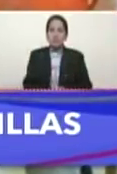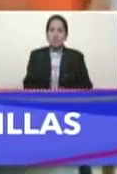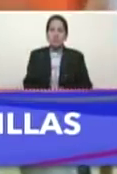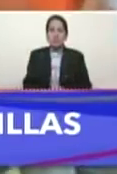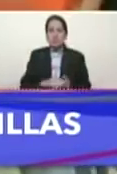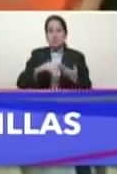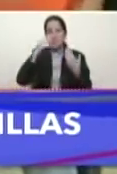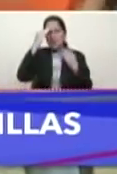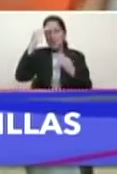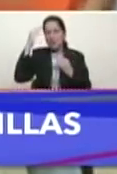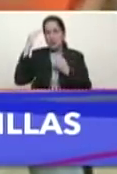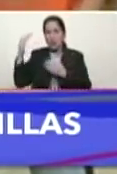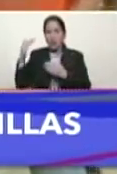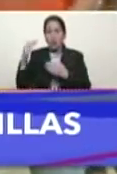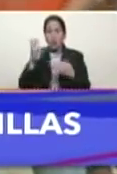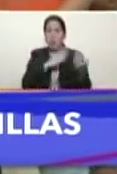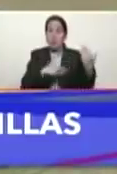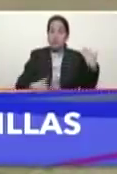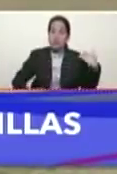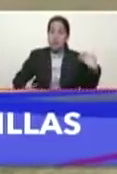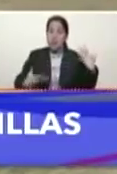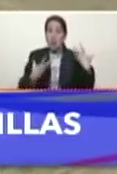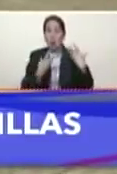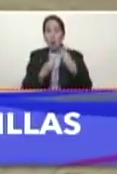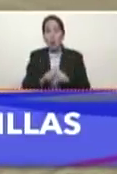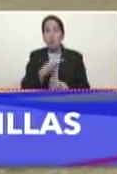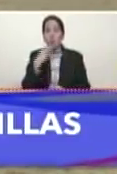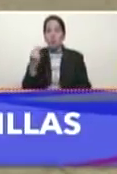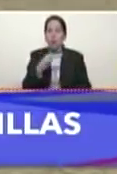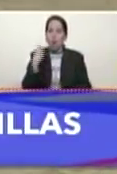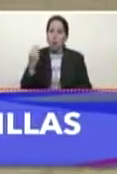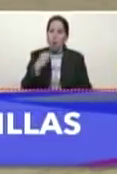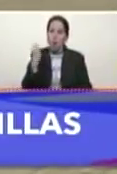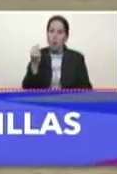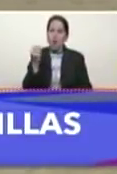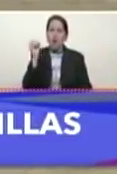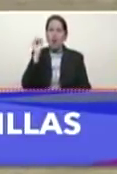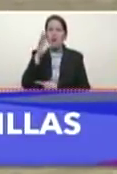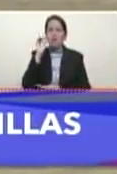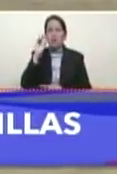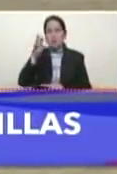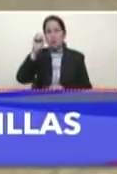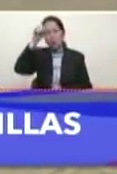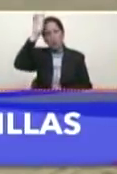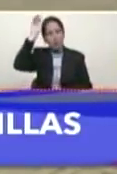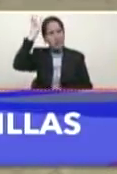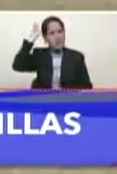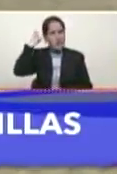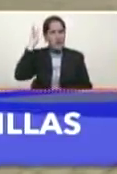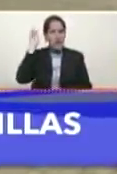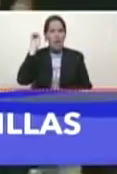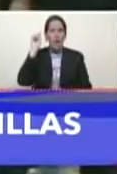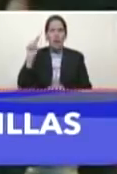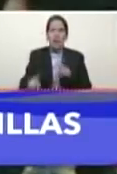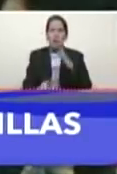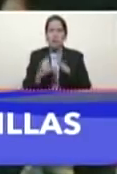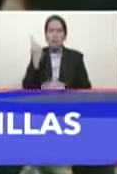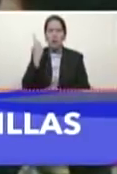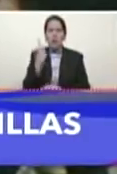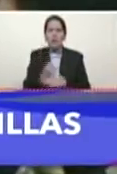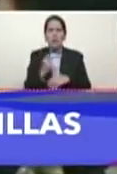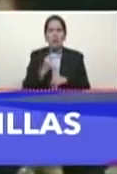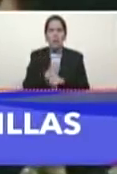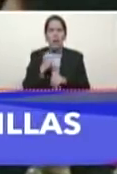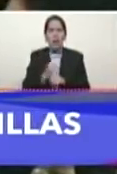presidente, nos encontramos aquí acompañando a los jóvenes de la Fundación Robert Serra y Chamba Juvenil para así compartir con ellos